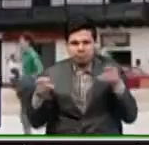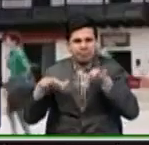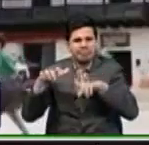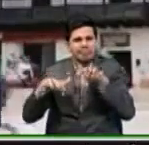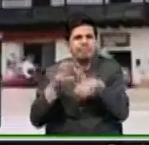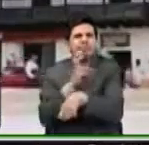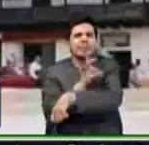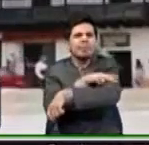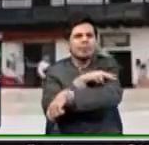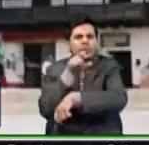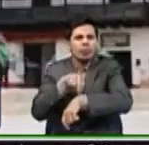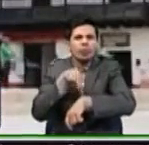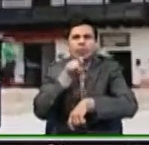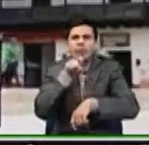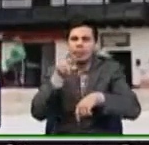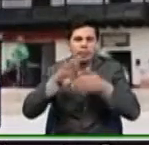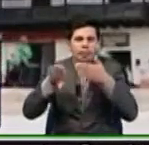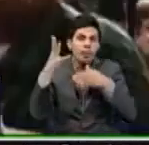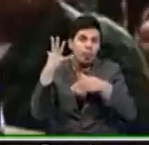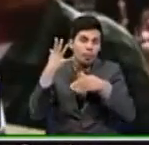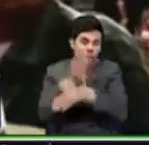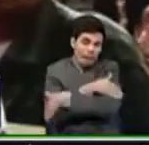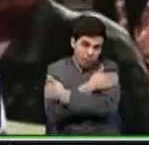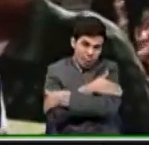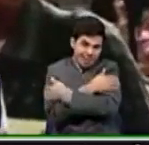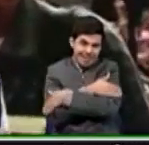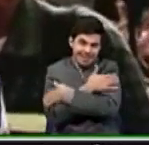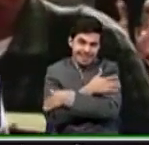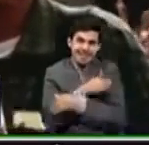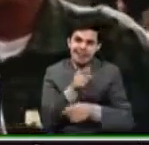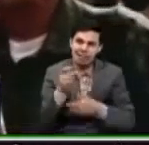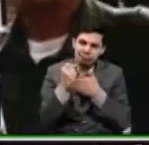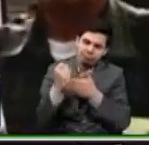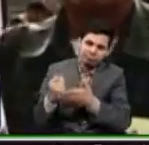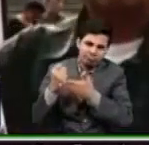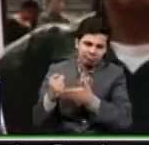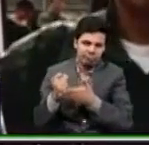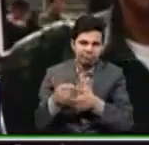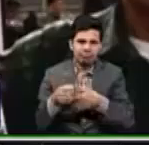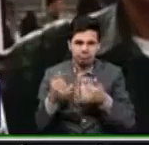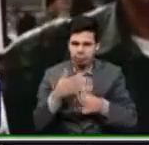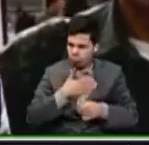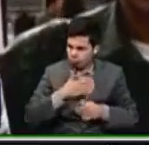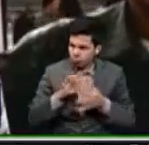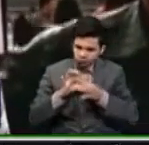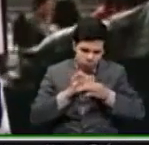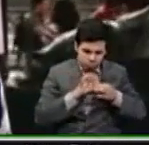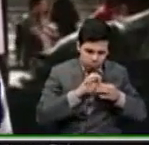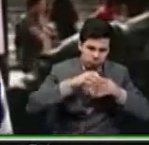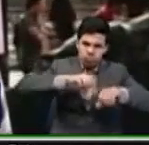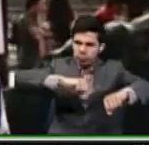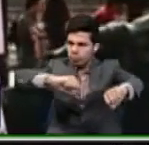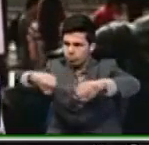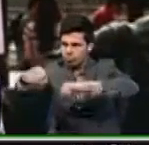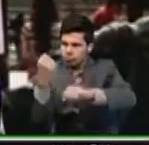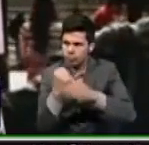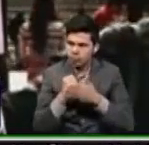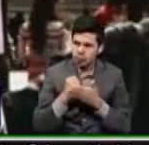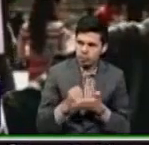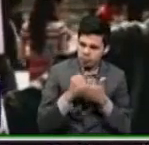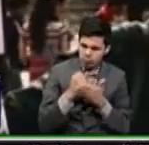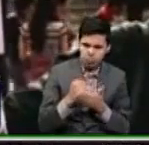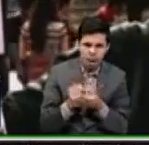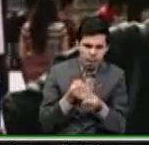la personería municipal. Por lo tanto, nos estamos uniendo a ayudarlos y en lo poco que podamos con este